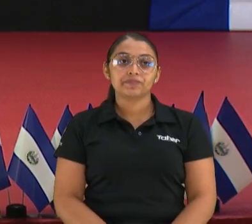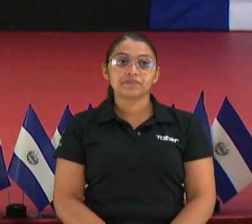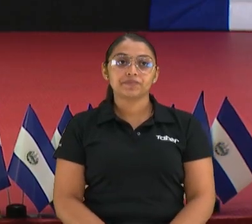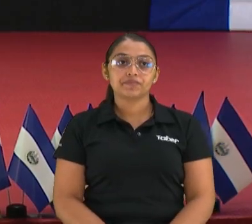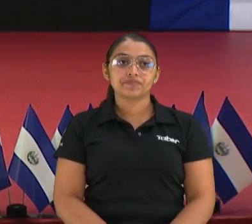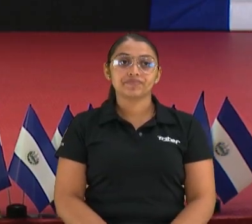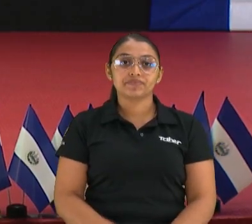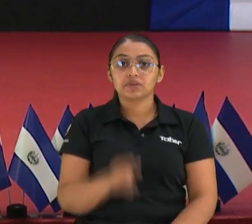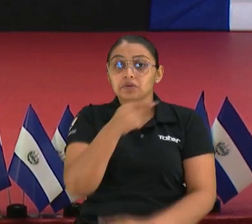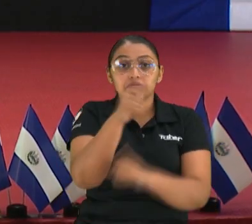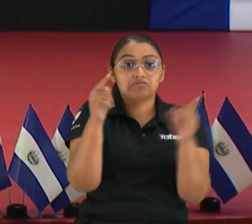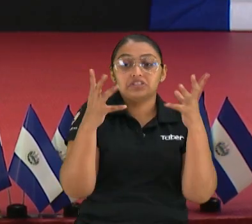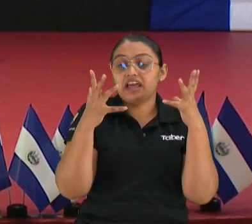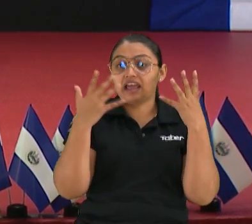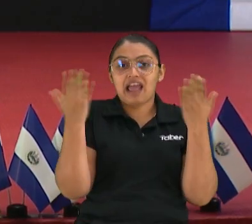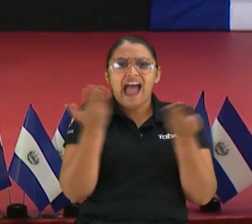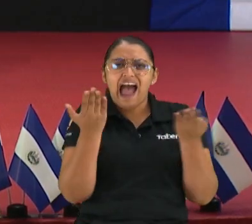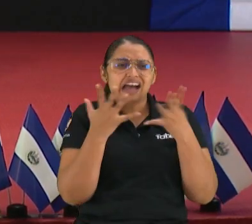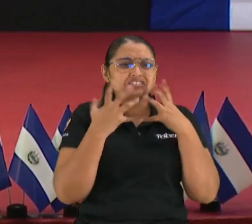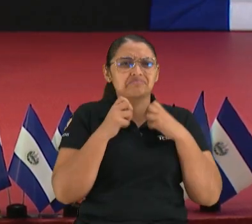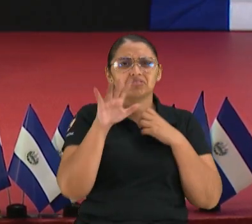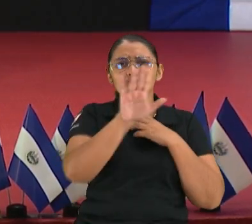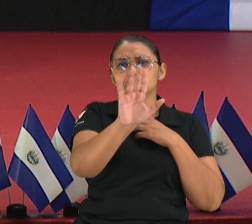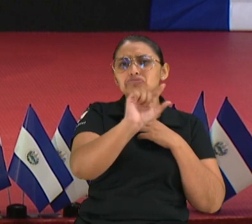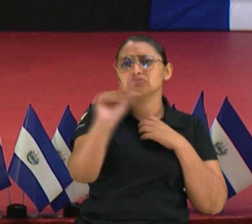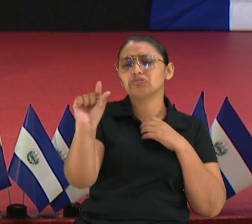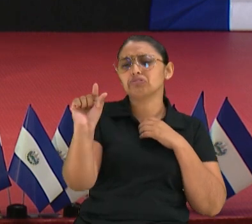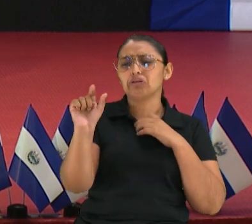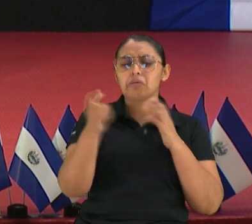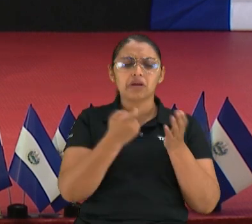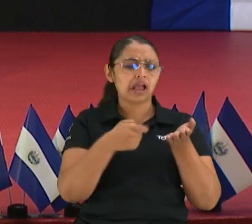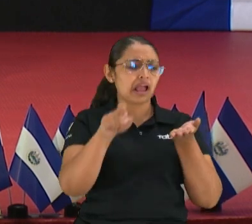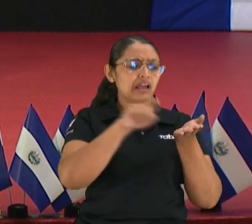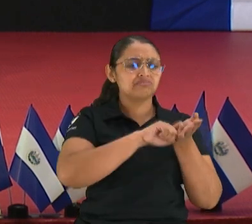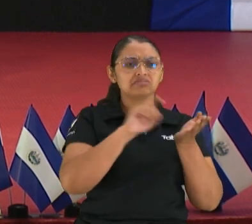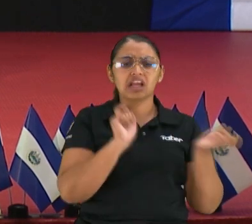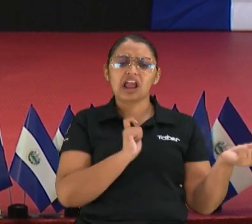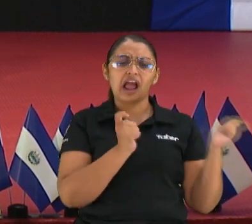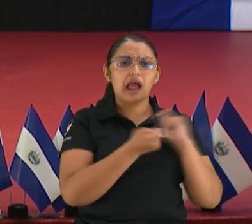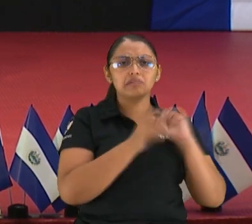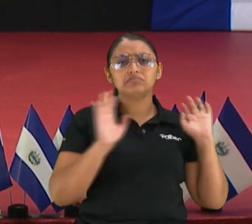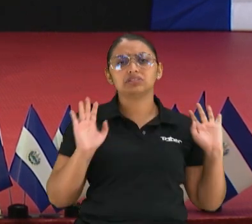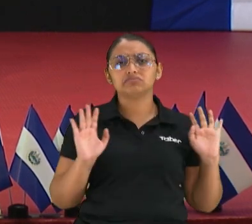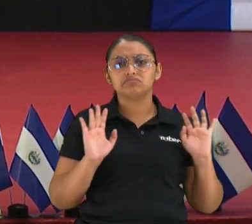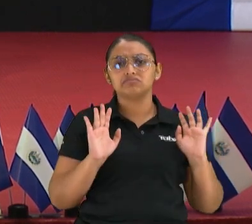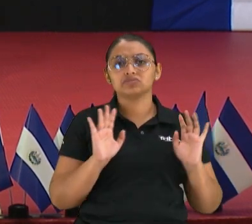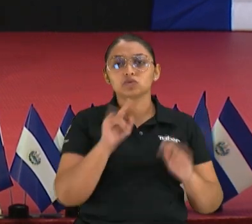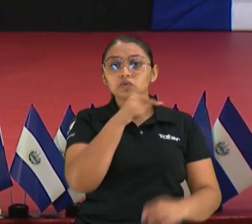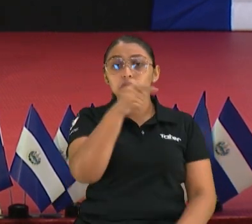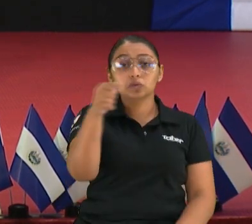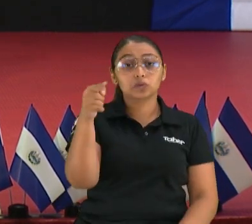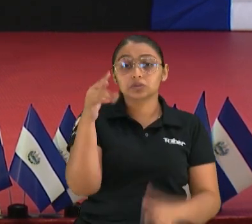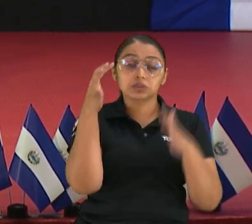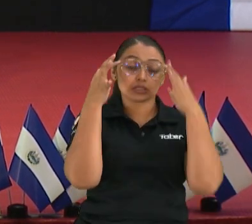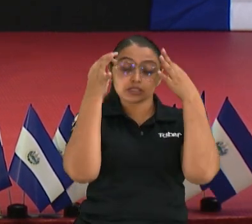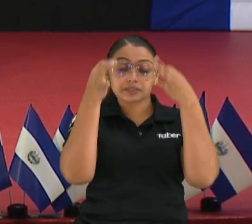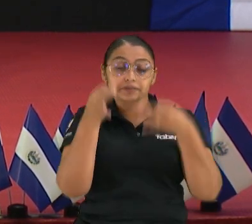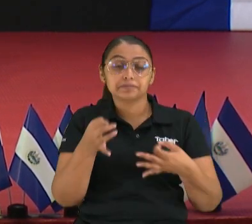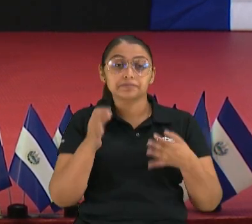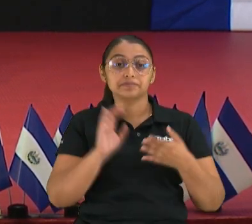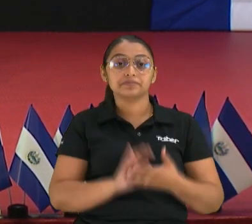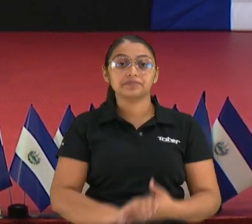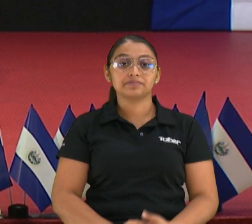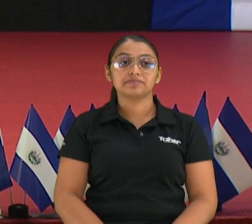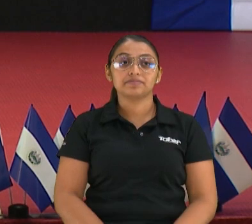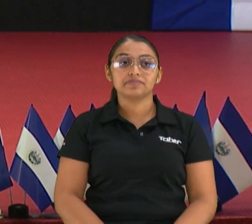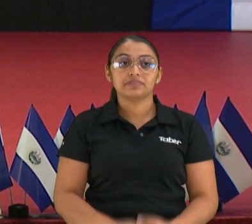haga lo que quiera hermano llámese Como quiera Póngase el nombre Shakira Piqué dele con todo De todas maneras te llama Eduardo